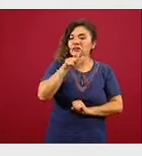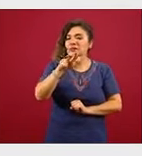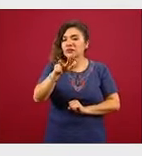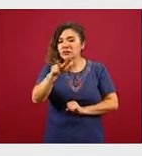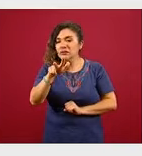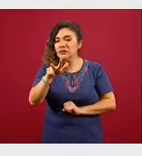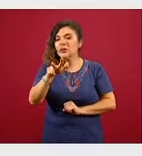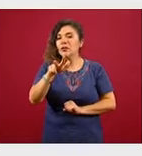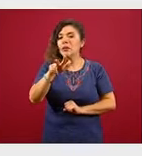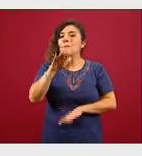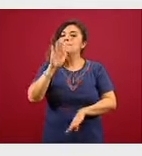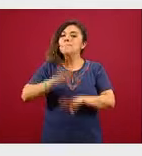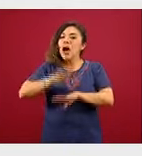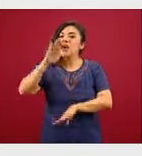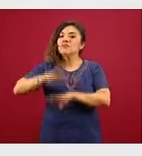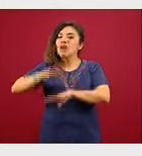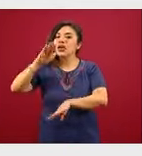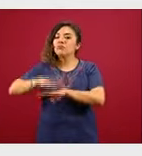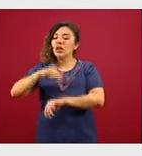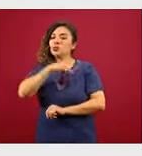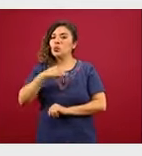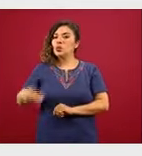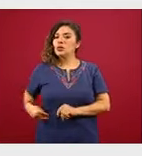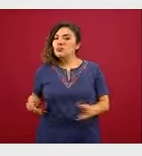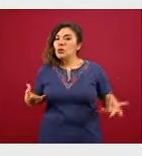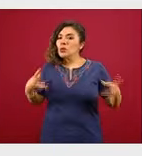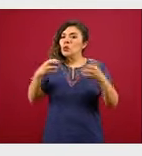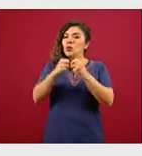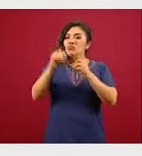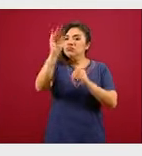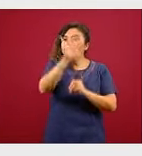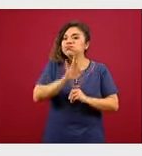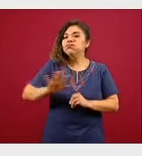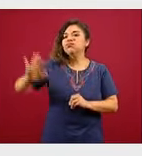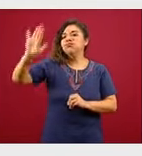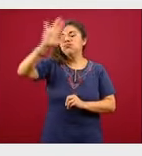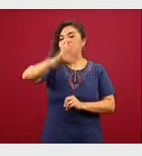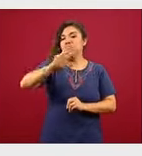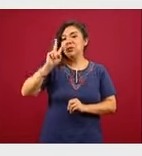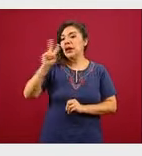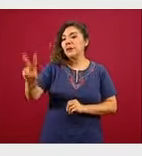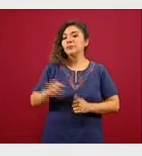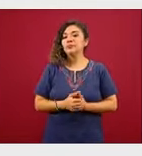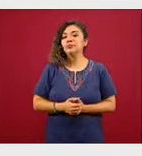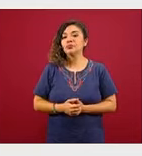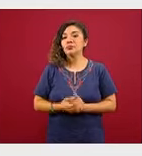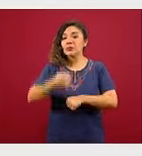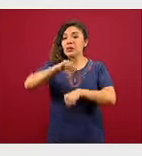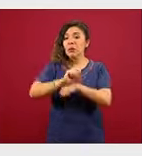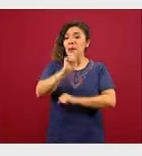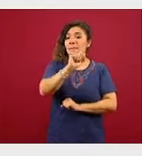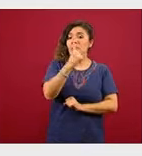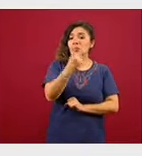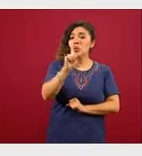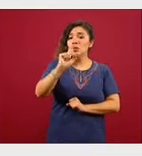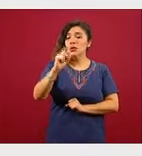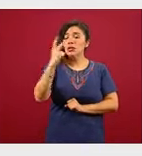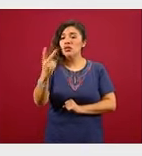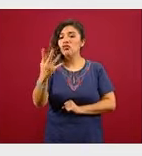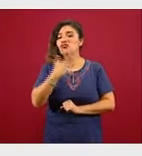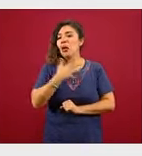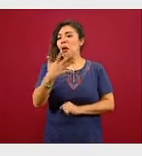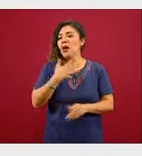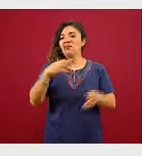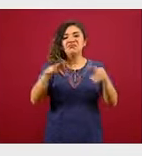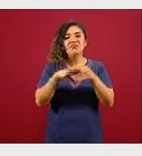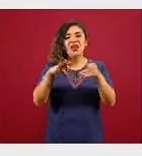16-17, se suman otros municipios ya prácticamente a lo largo y ancho del estado. Aquí para la 21-22 ya están